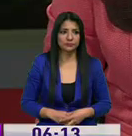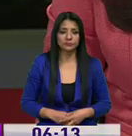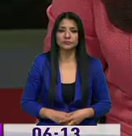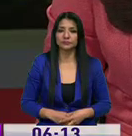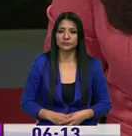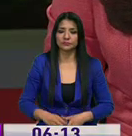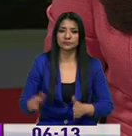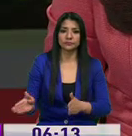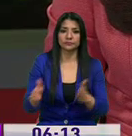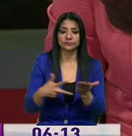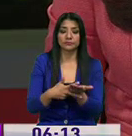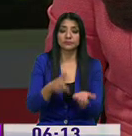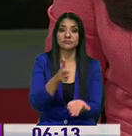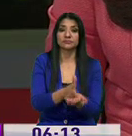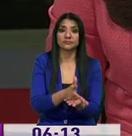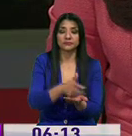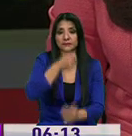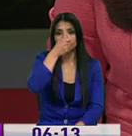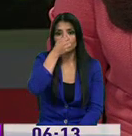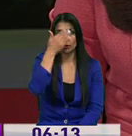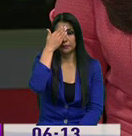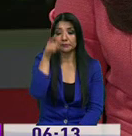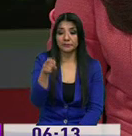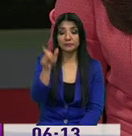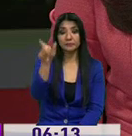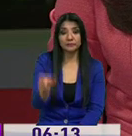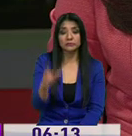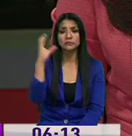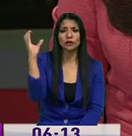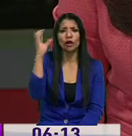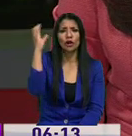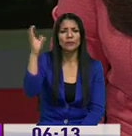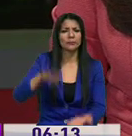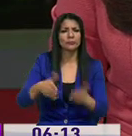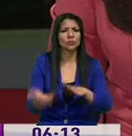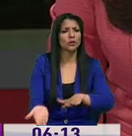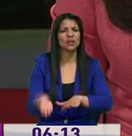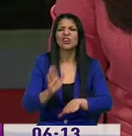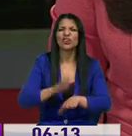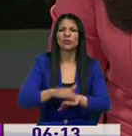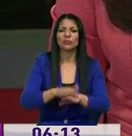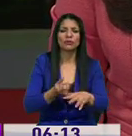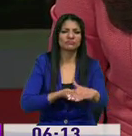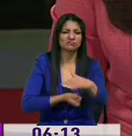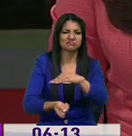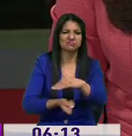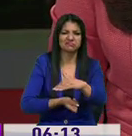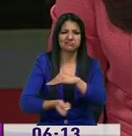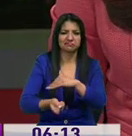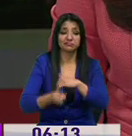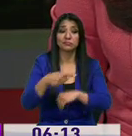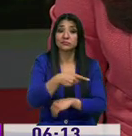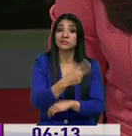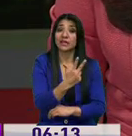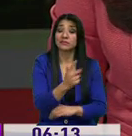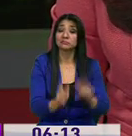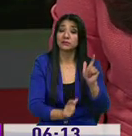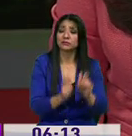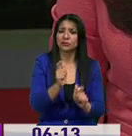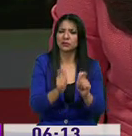y en el terminal terrestre de santodomingo ciudadano colombiano murió tras ser apuñalado la víctima habría sido agredido por tres sujetos